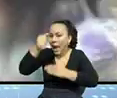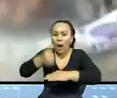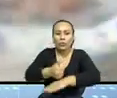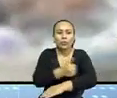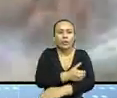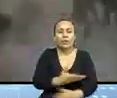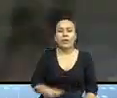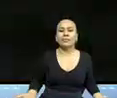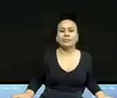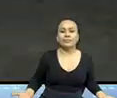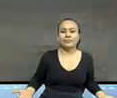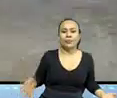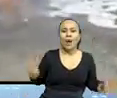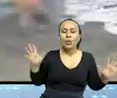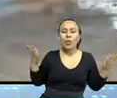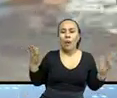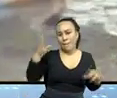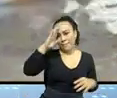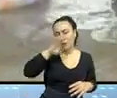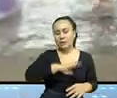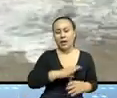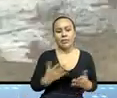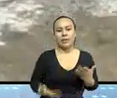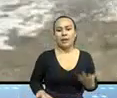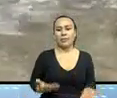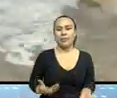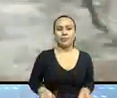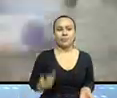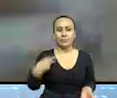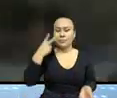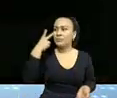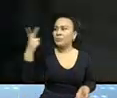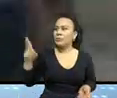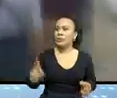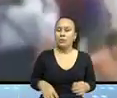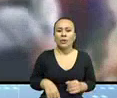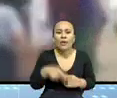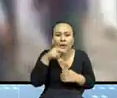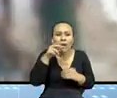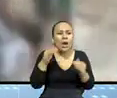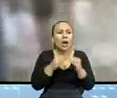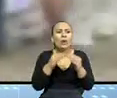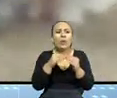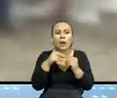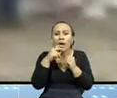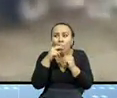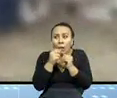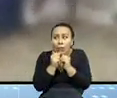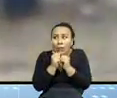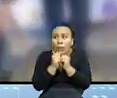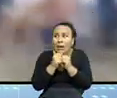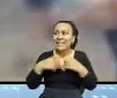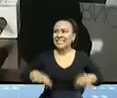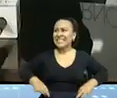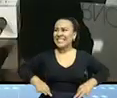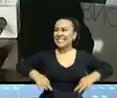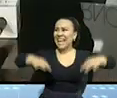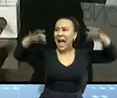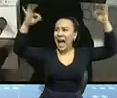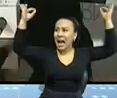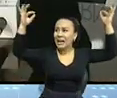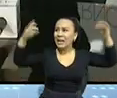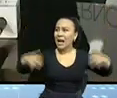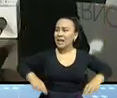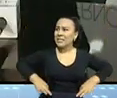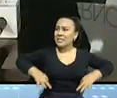entra, pues, a veces ni un policía. ¿Ah? Mire, los ponen como conejillo de India a los niños. A los niños, claro. Le sacan la camiseta, mira, encima le sacan